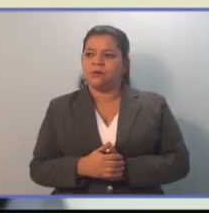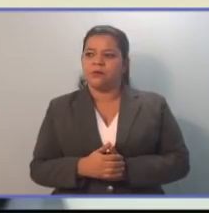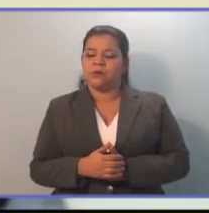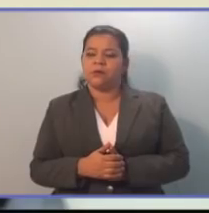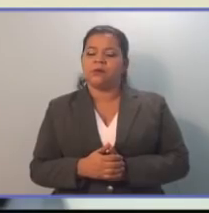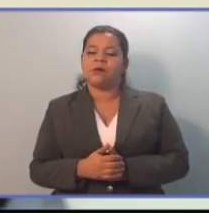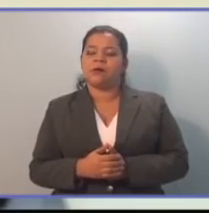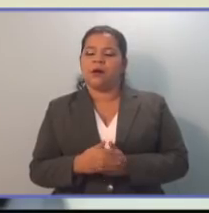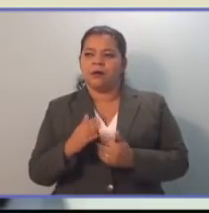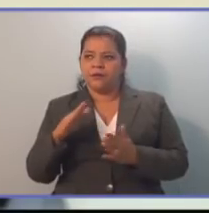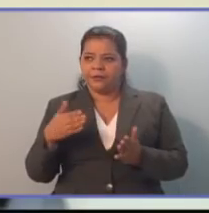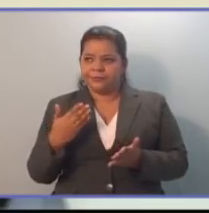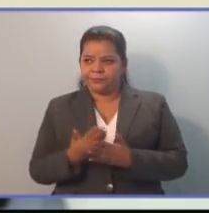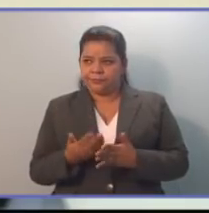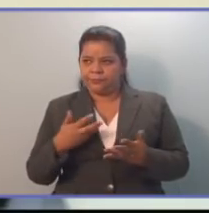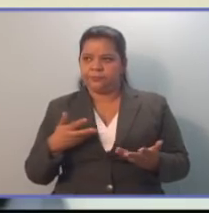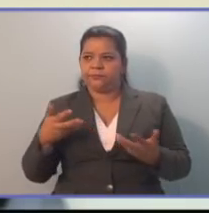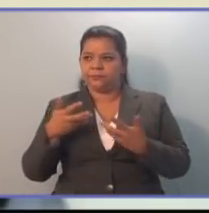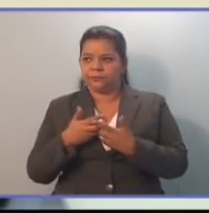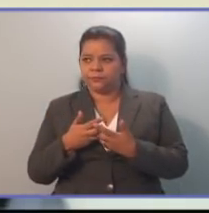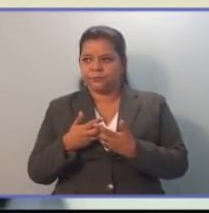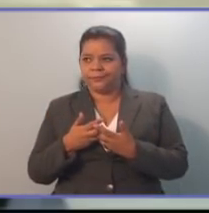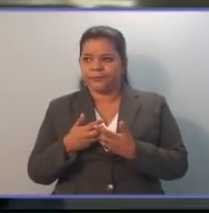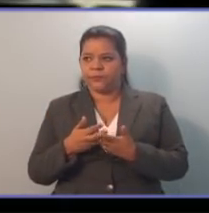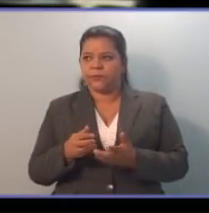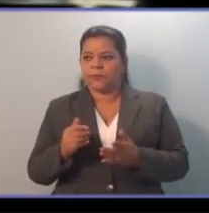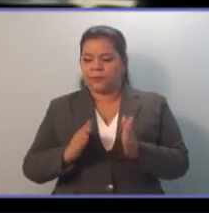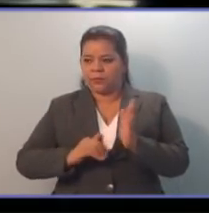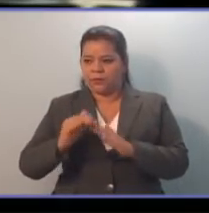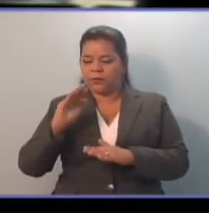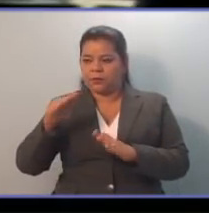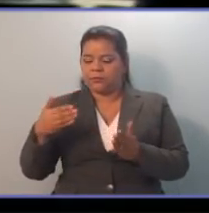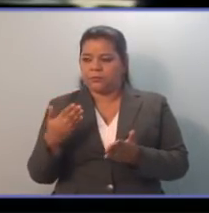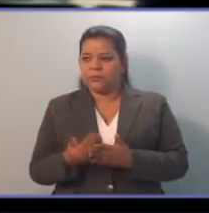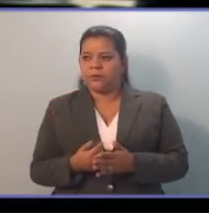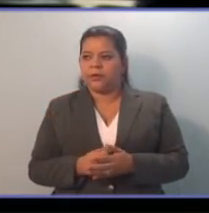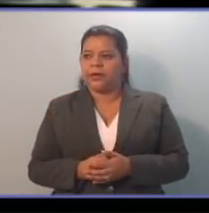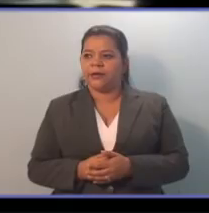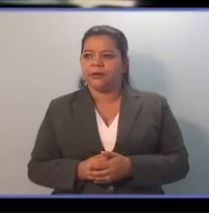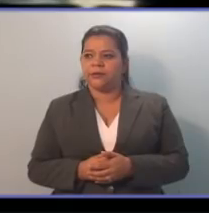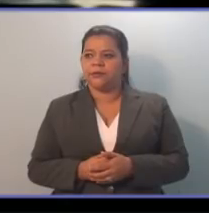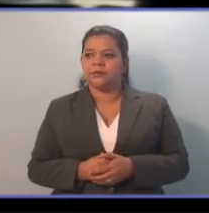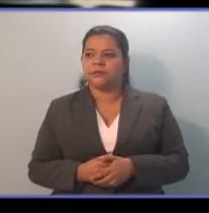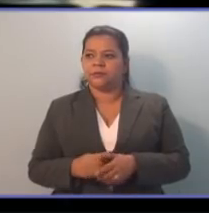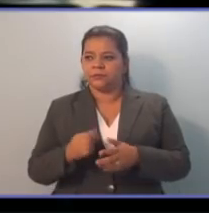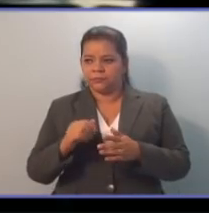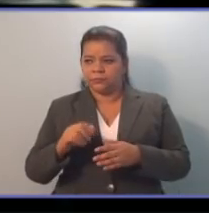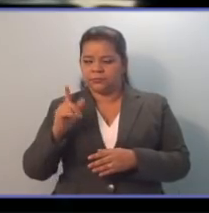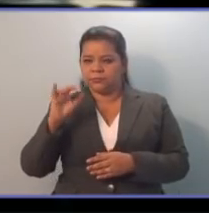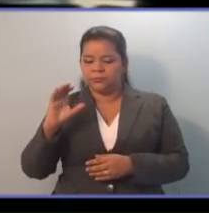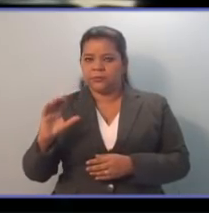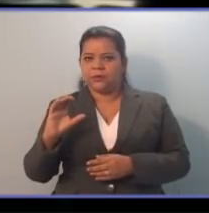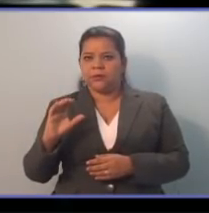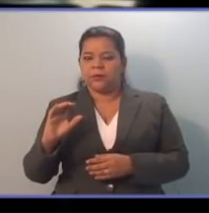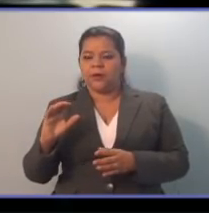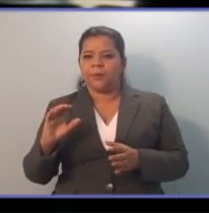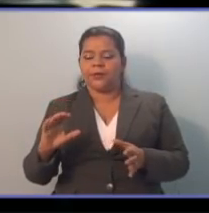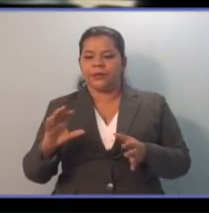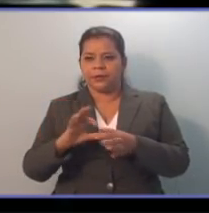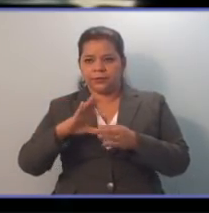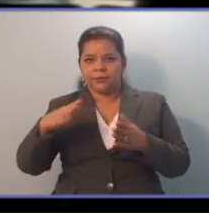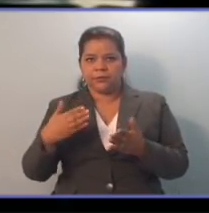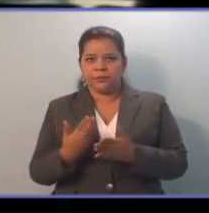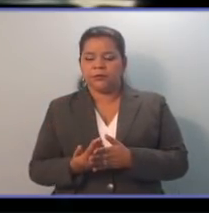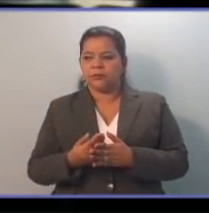estado por una parte escuchándola y por otra parte dándole una revisada rápida a la propuesta